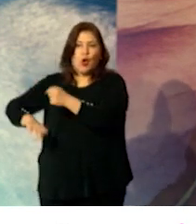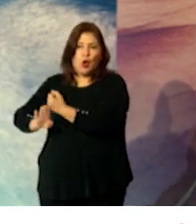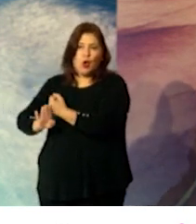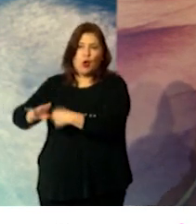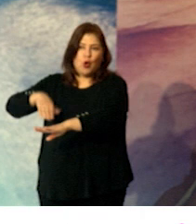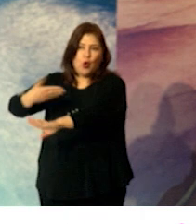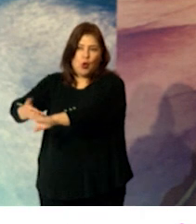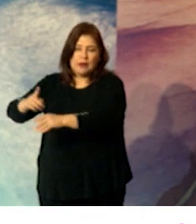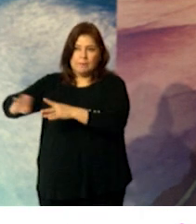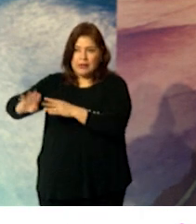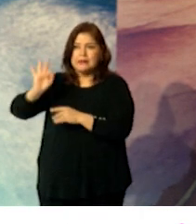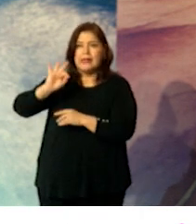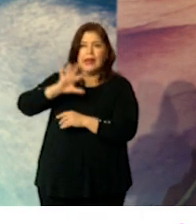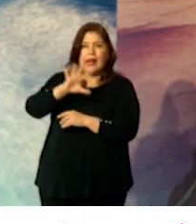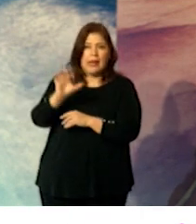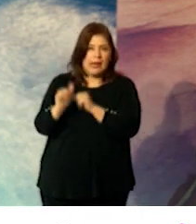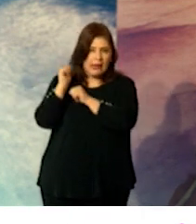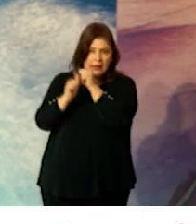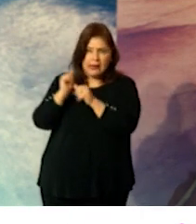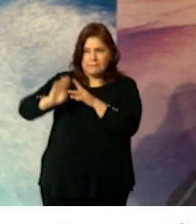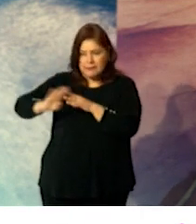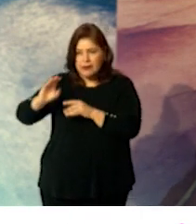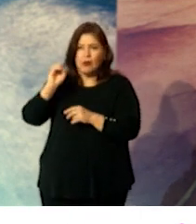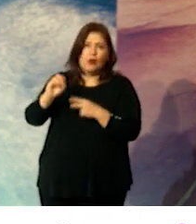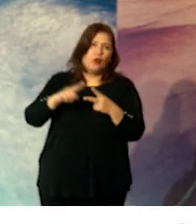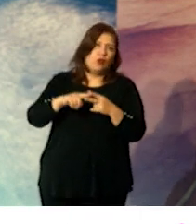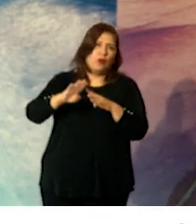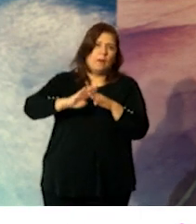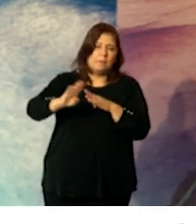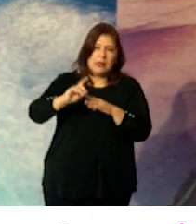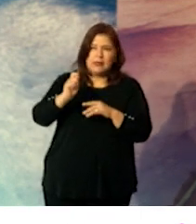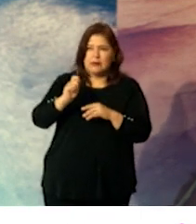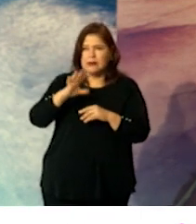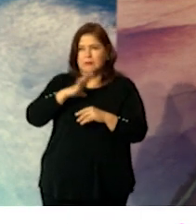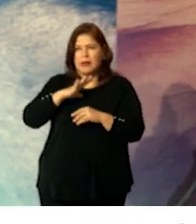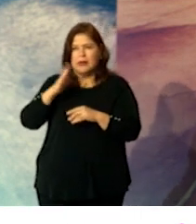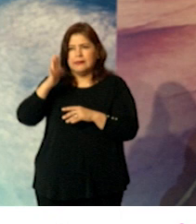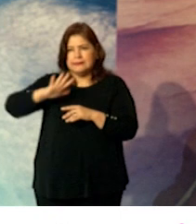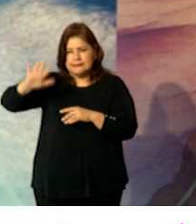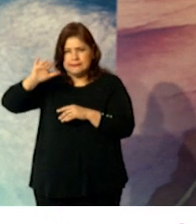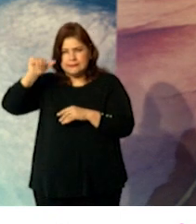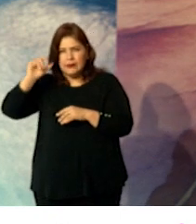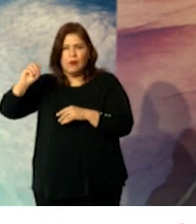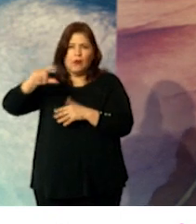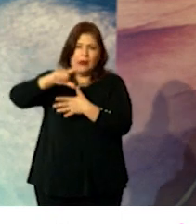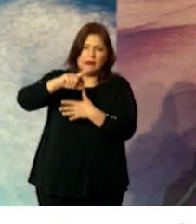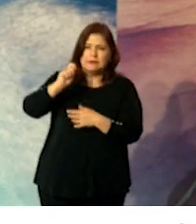el migrante africano o donde el migrante de Medio Oriente o de América Latina se mira de